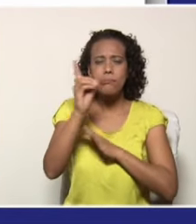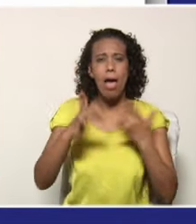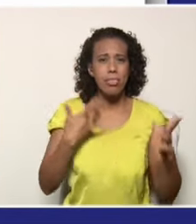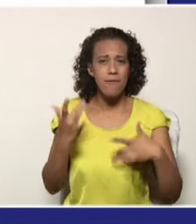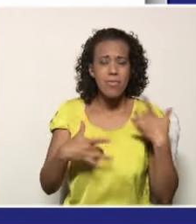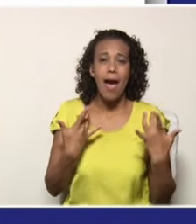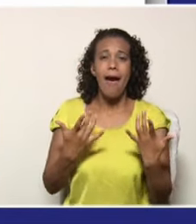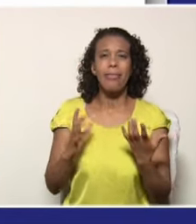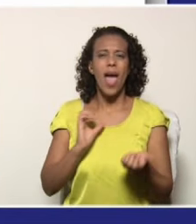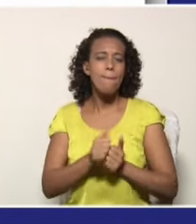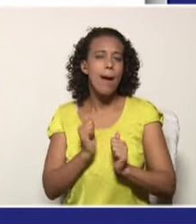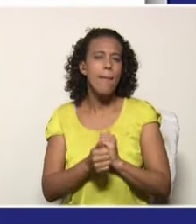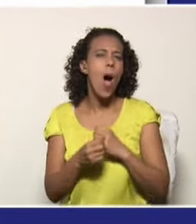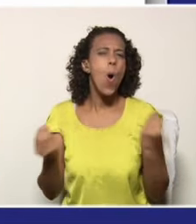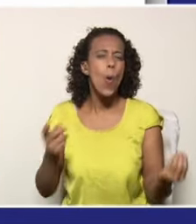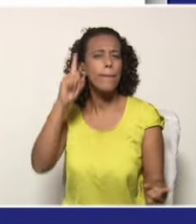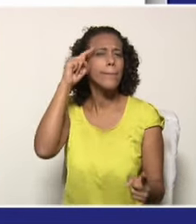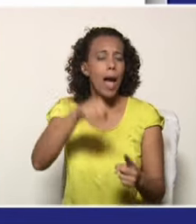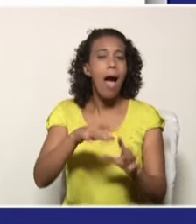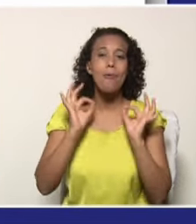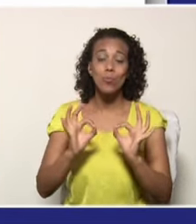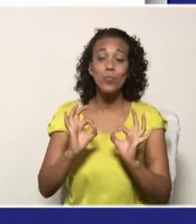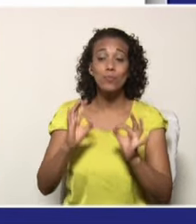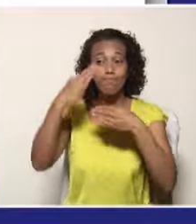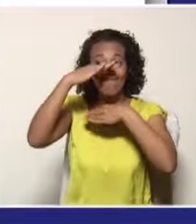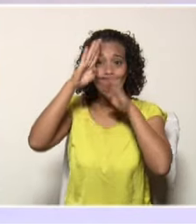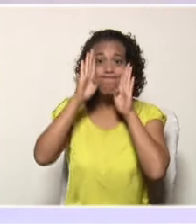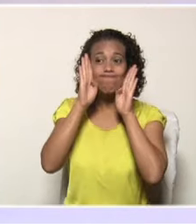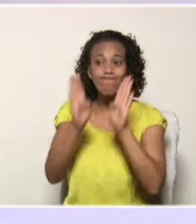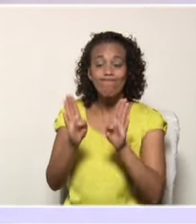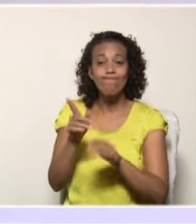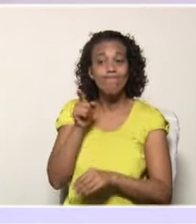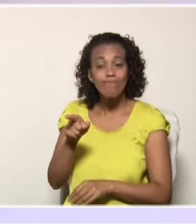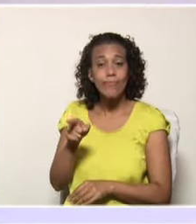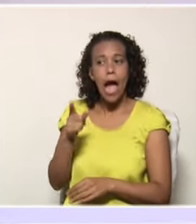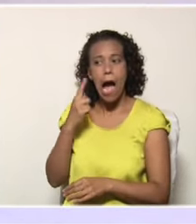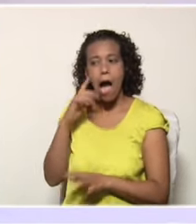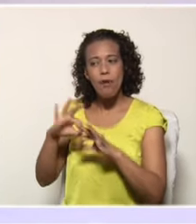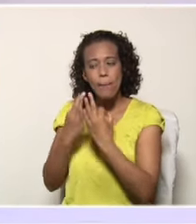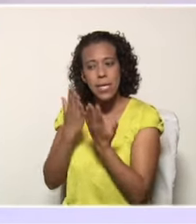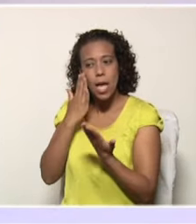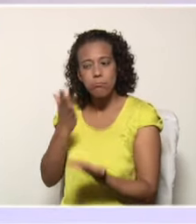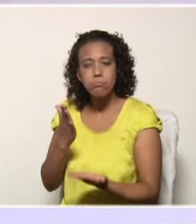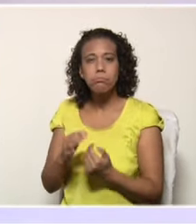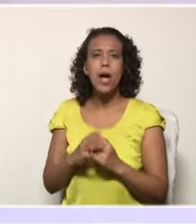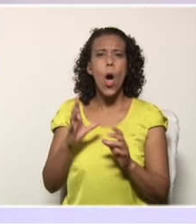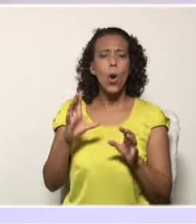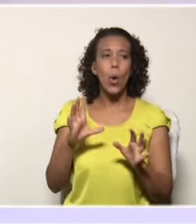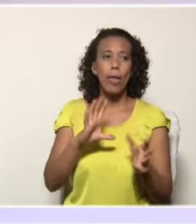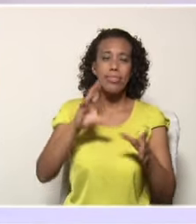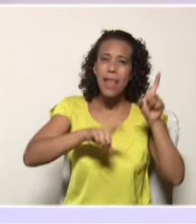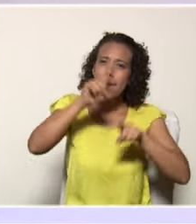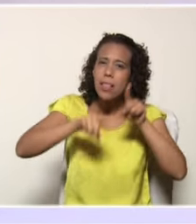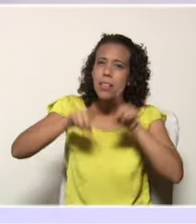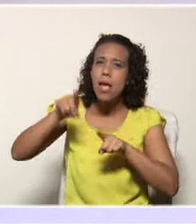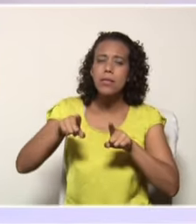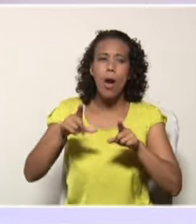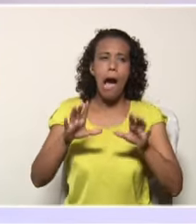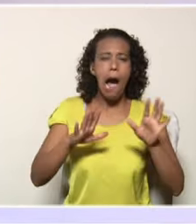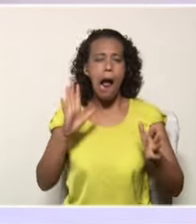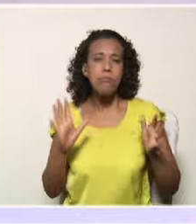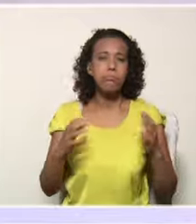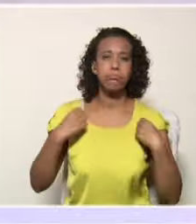tipo de actividades con la debida atención, haciendo lo que corresponde a ese